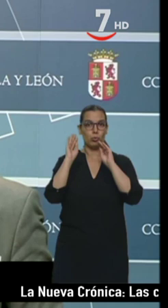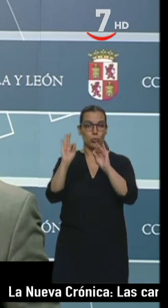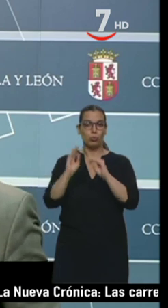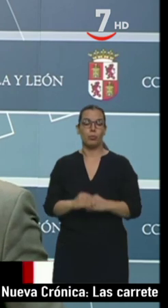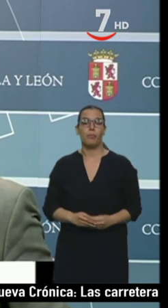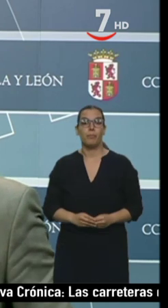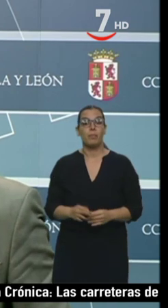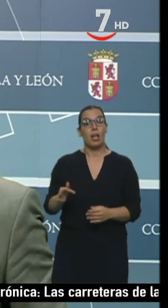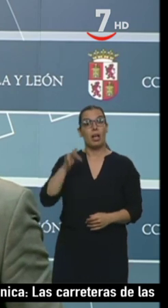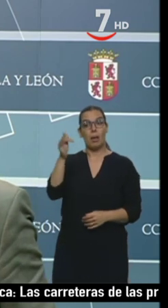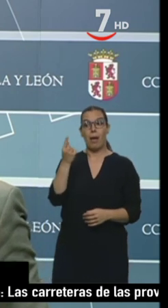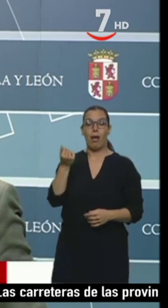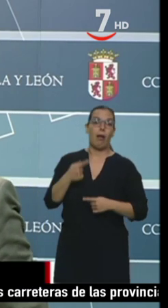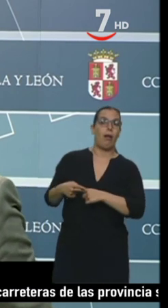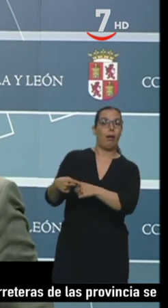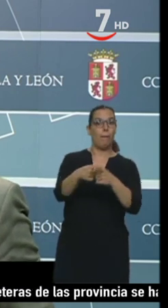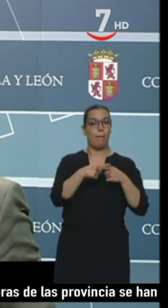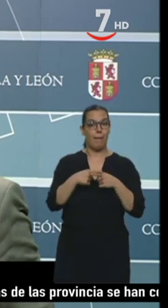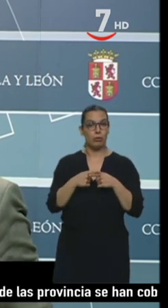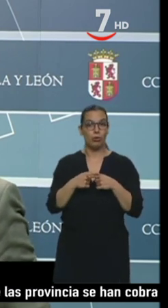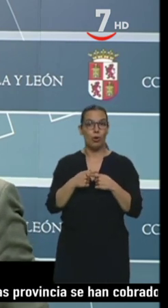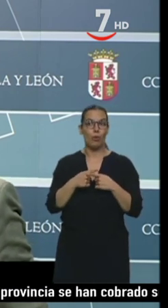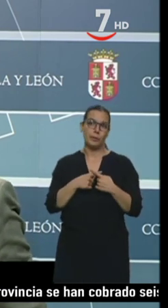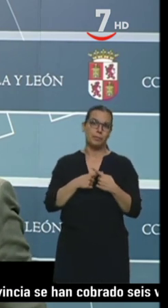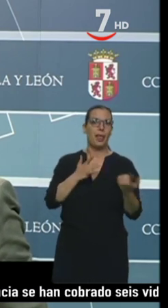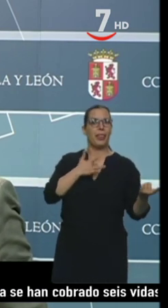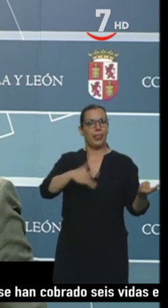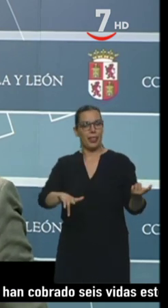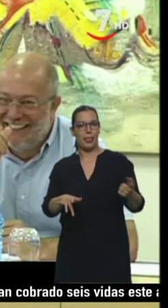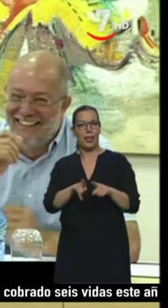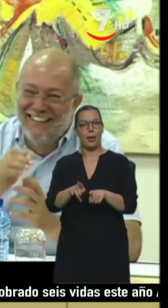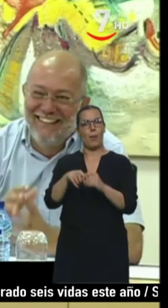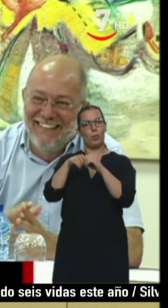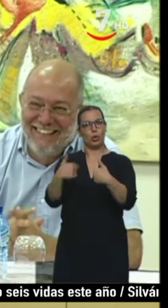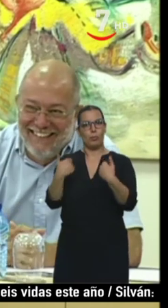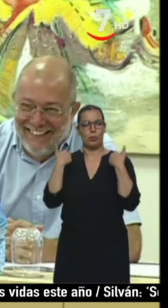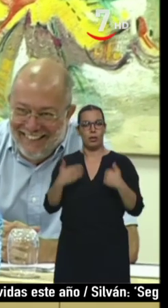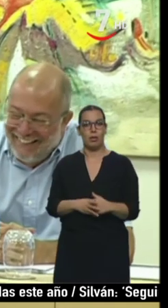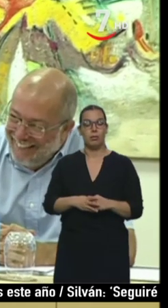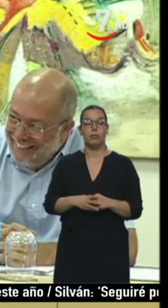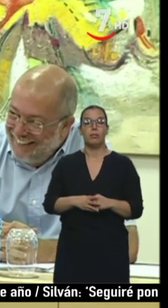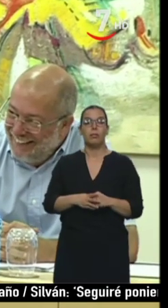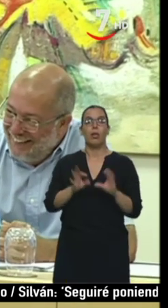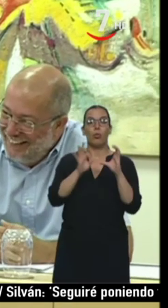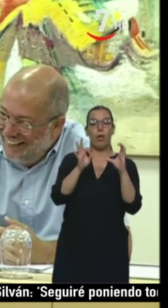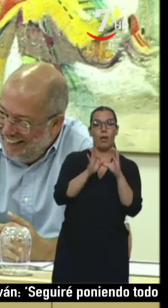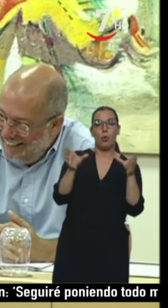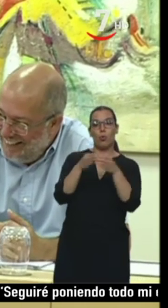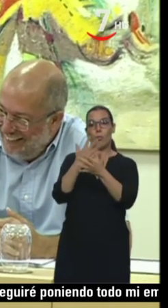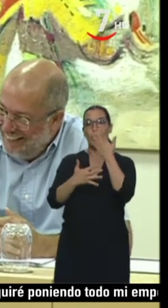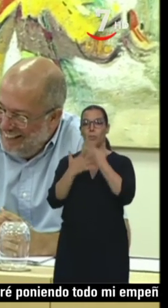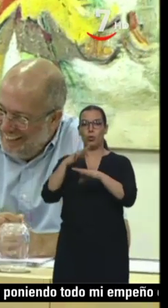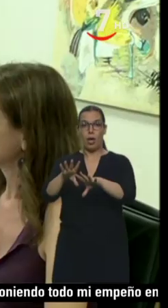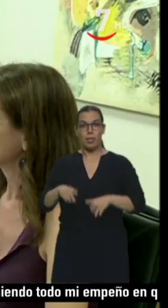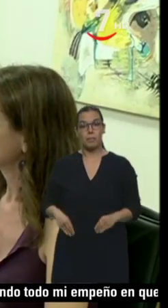en este reparto del botín han tenido que ceder muchos puestos de responsabilidad. Ciudadanos y grupo mixto han aceptado, pero Podemos propone que